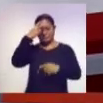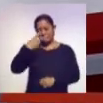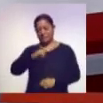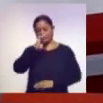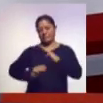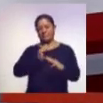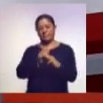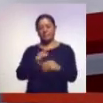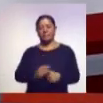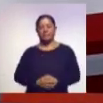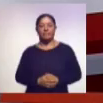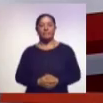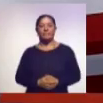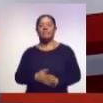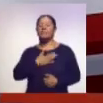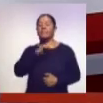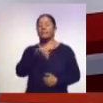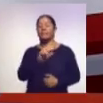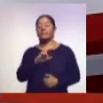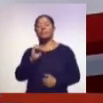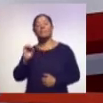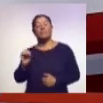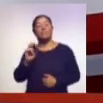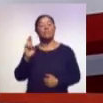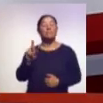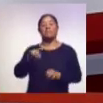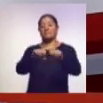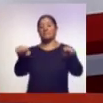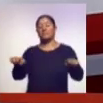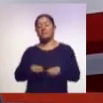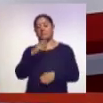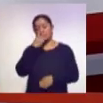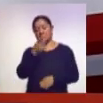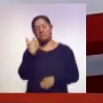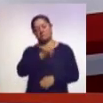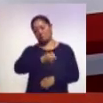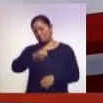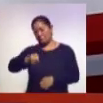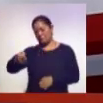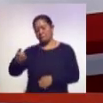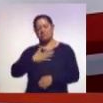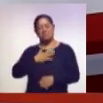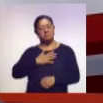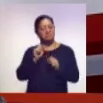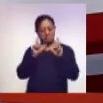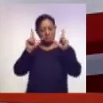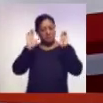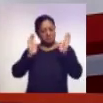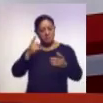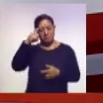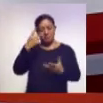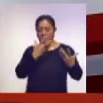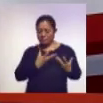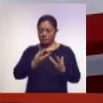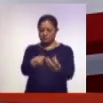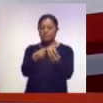México y el mundo. Soy Mario Romero y a nombre de todo el equipo, le saludamos y estamos más que listos para llevarle